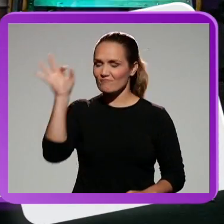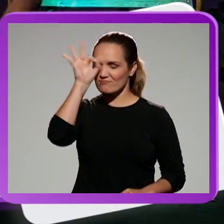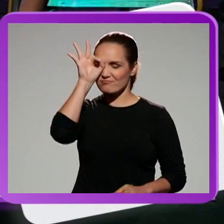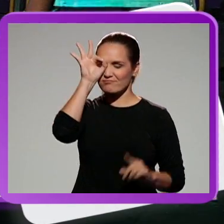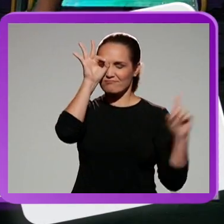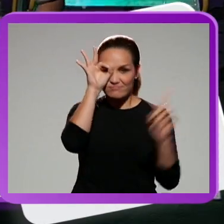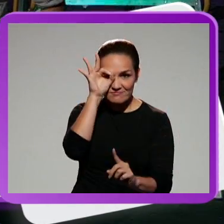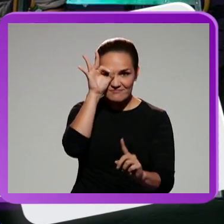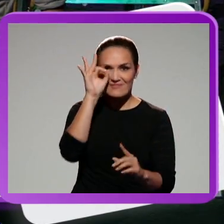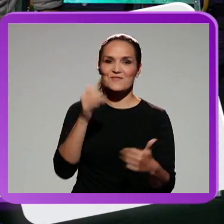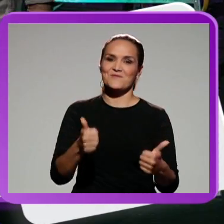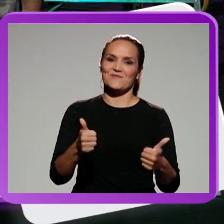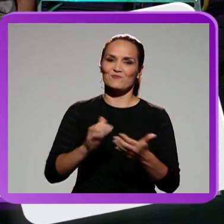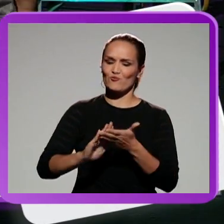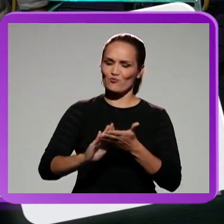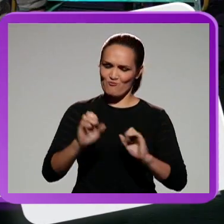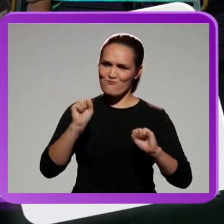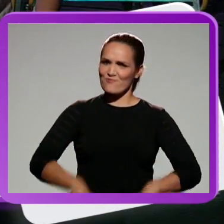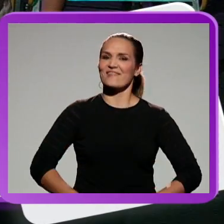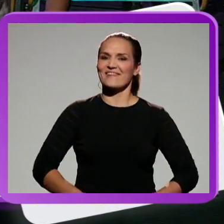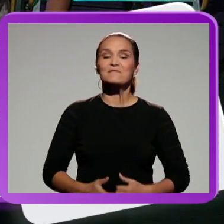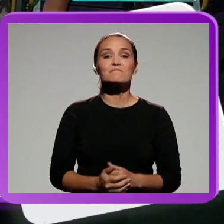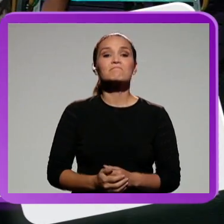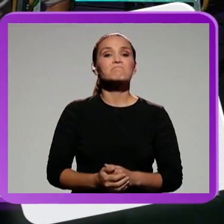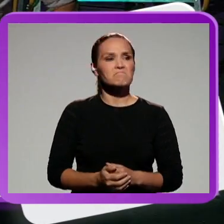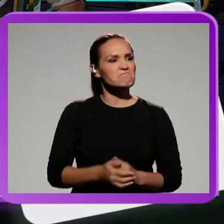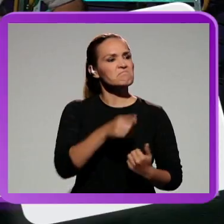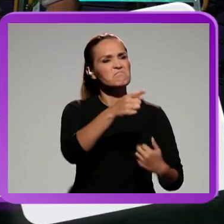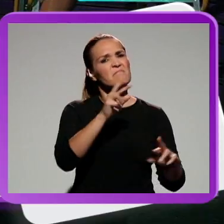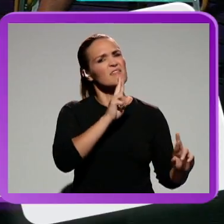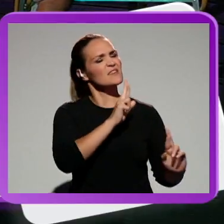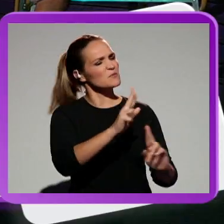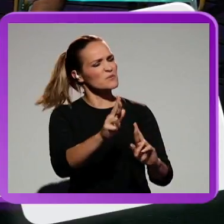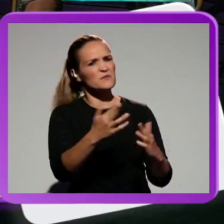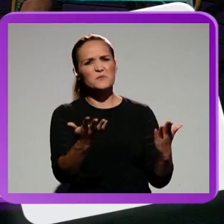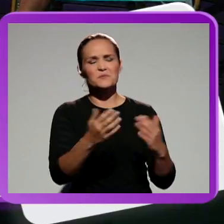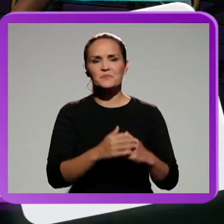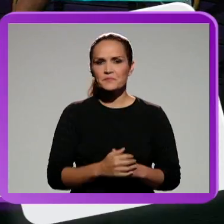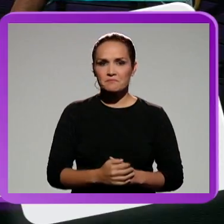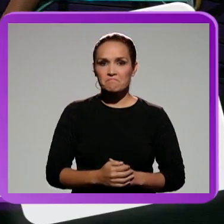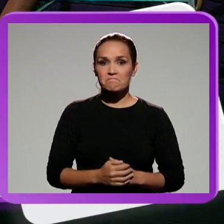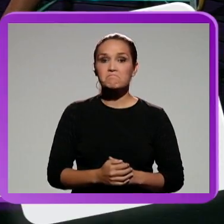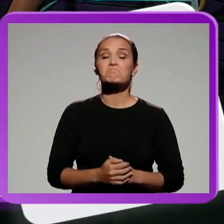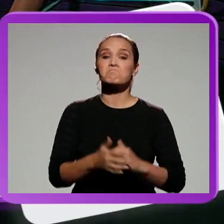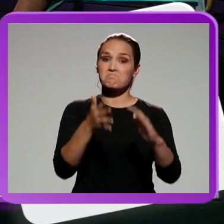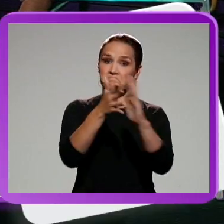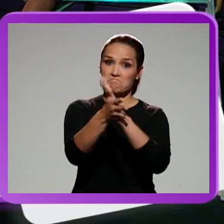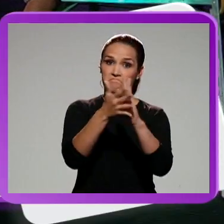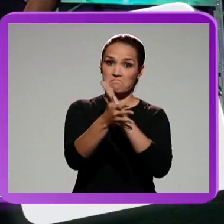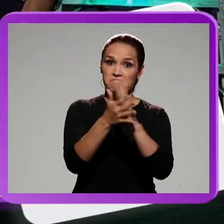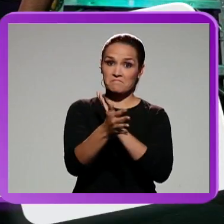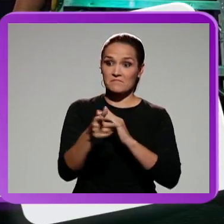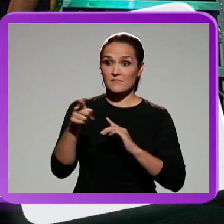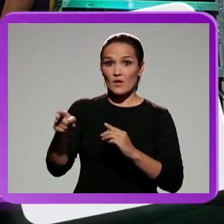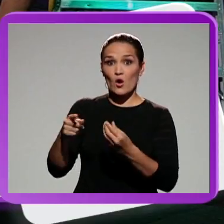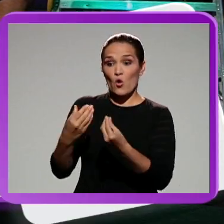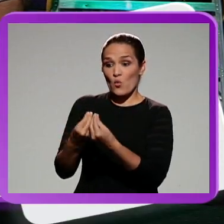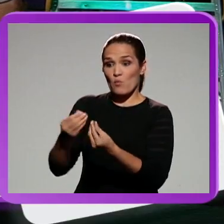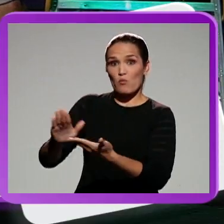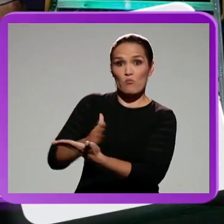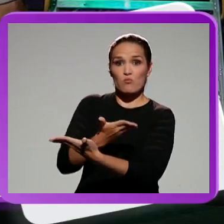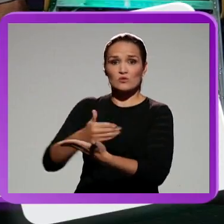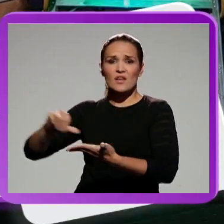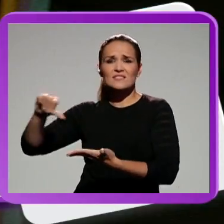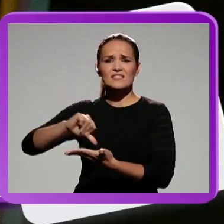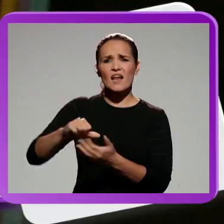Nosotros todo lo resolvemos. Bueno, ¿qué le puedes decir, Andrés? Bueno, Andrés, por cierto, La Pretensión es un grupo de